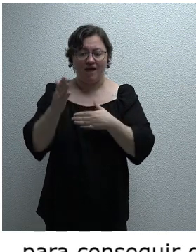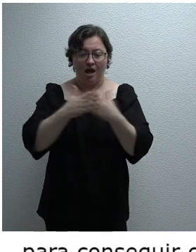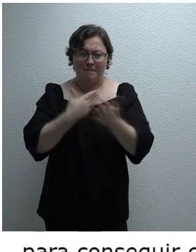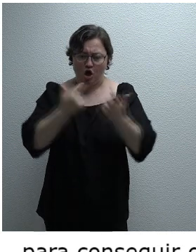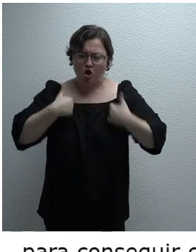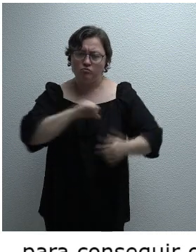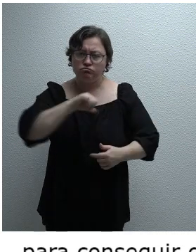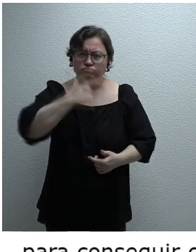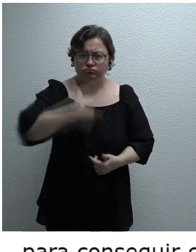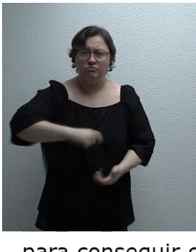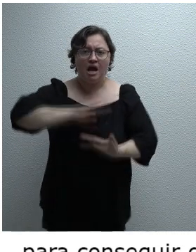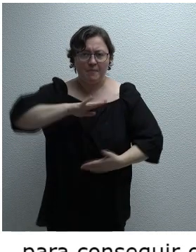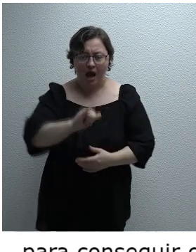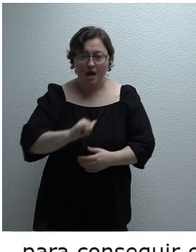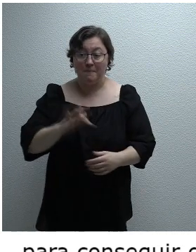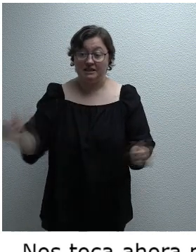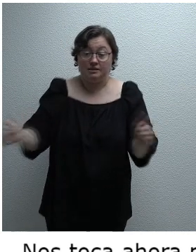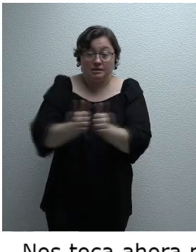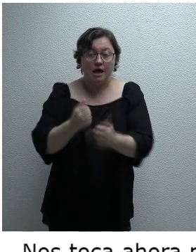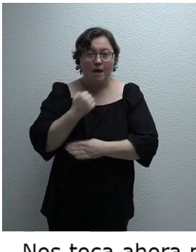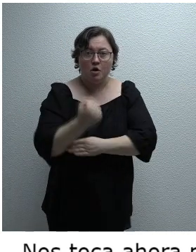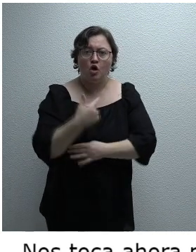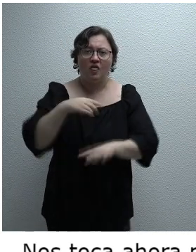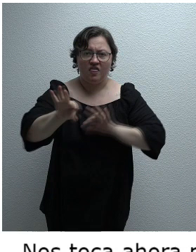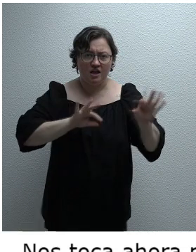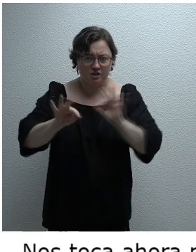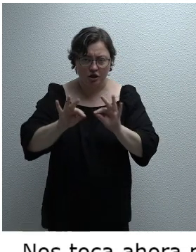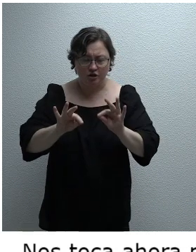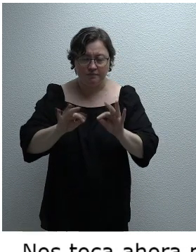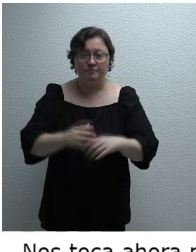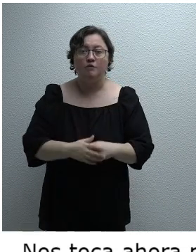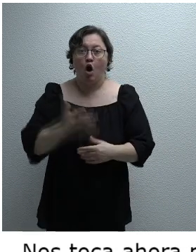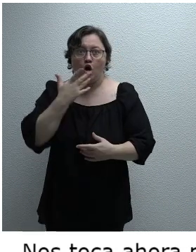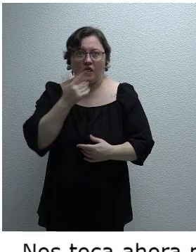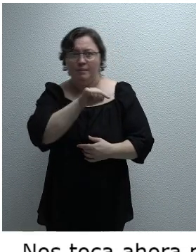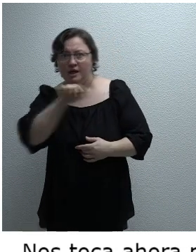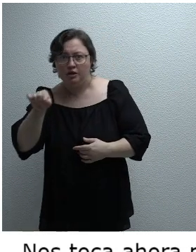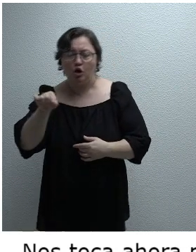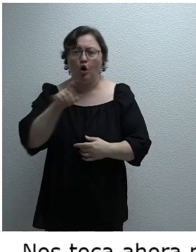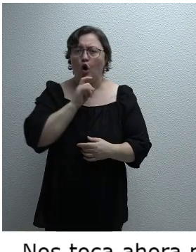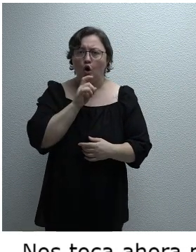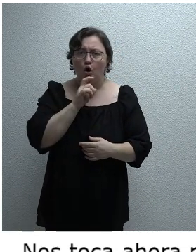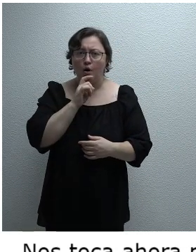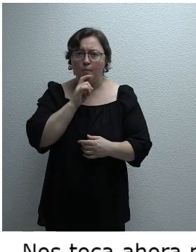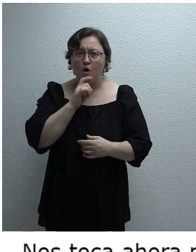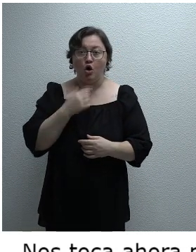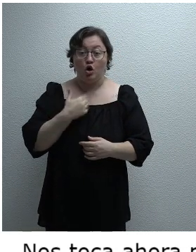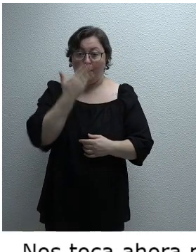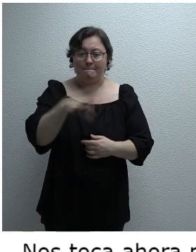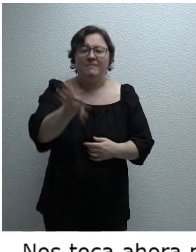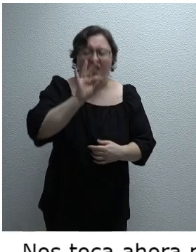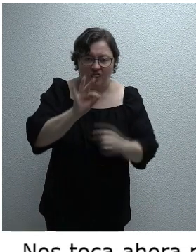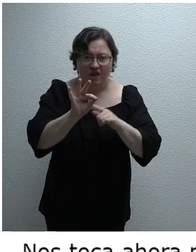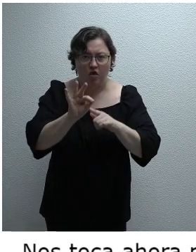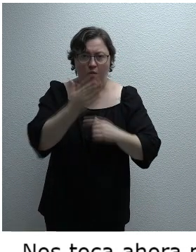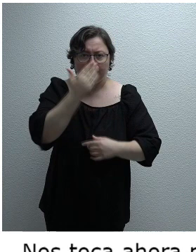obrar, el apoyo en la toma de conocimiento, el apoyo en el consentimiento de las